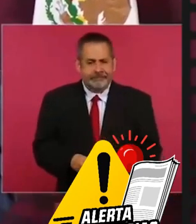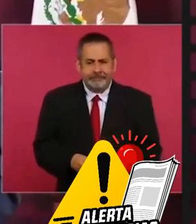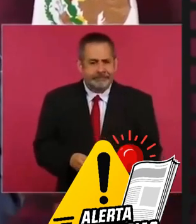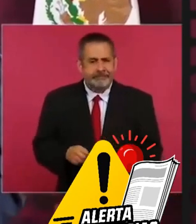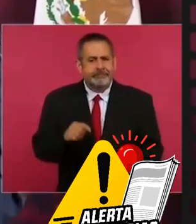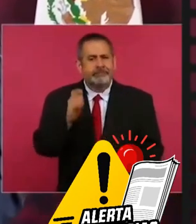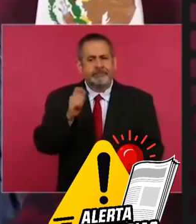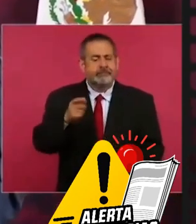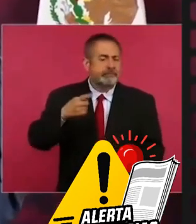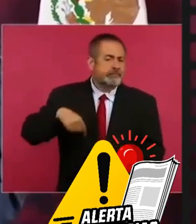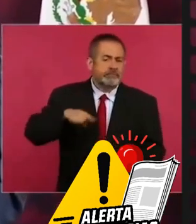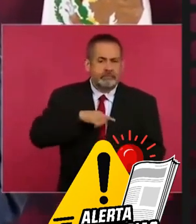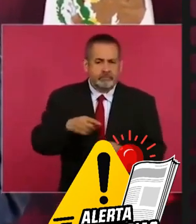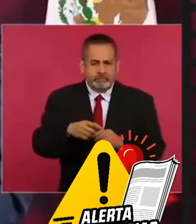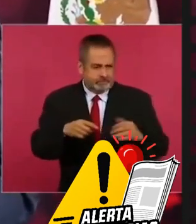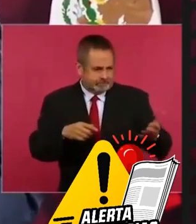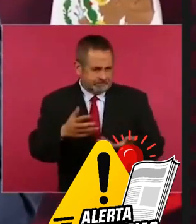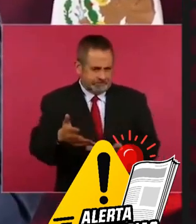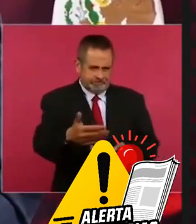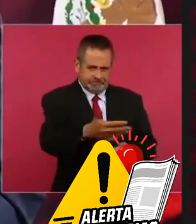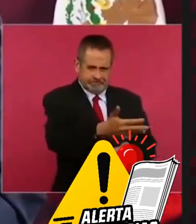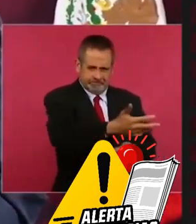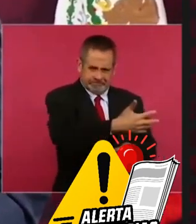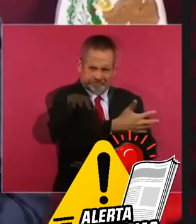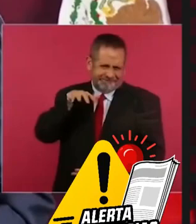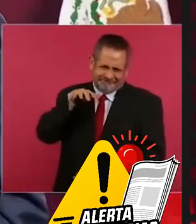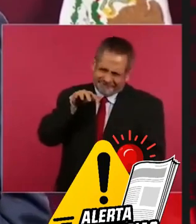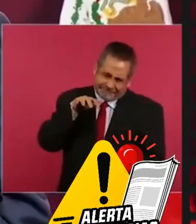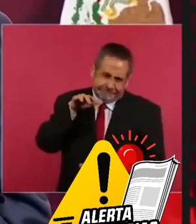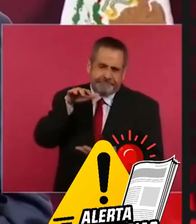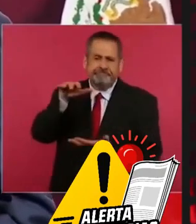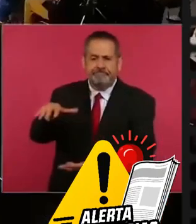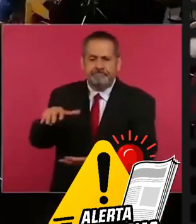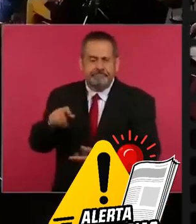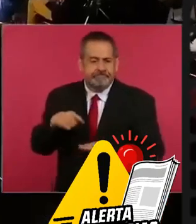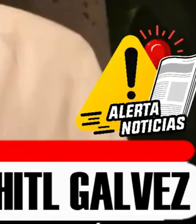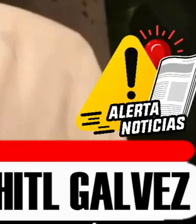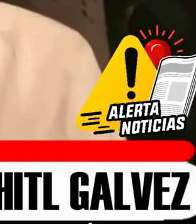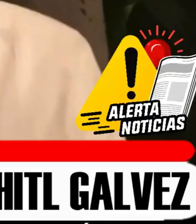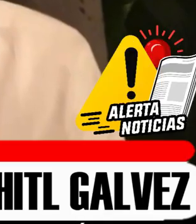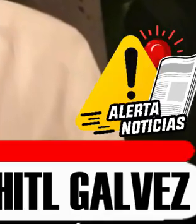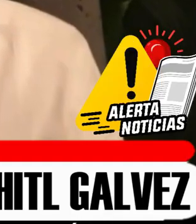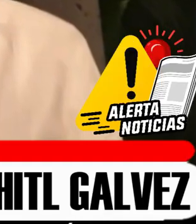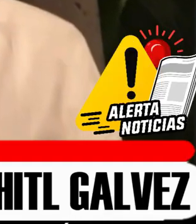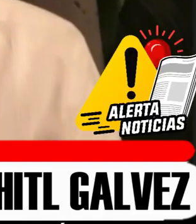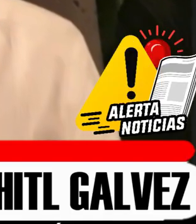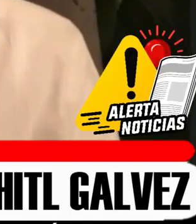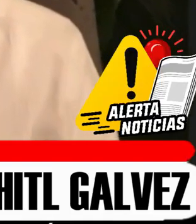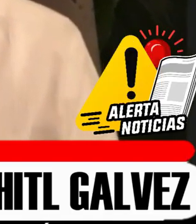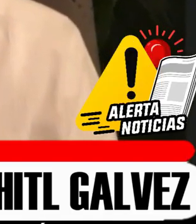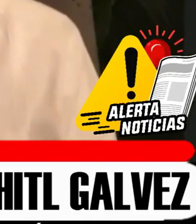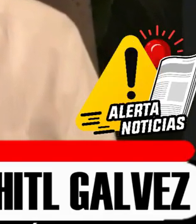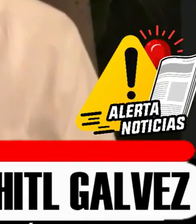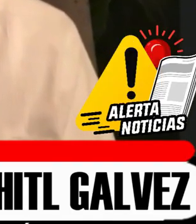podamos acopiar todo el apoyo en Chilpancingo. El que tampoco se guardó nada